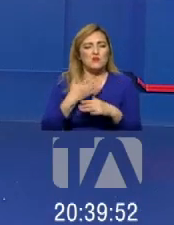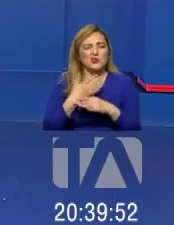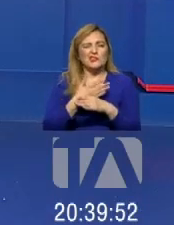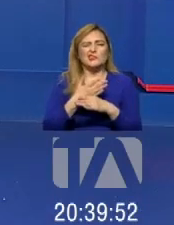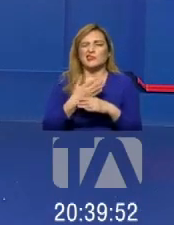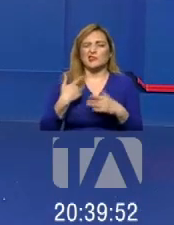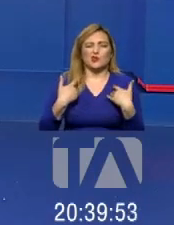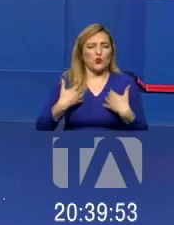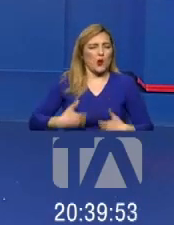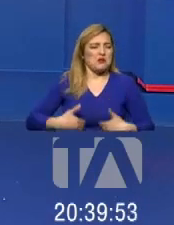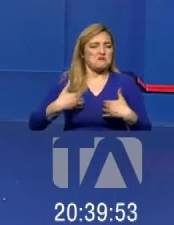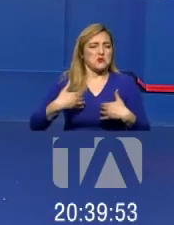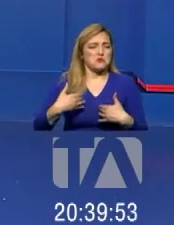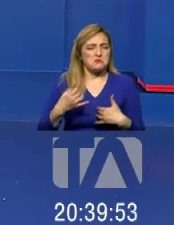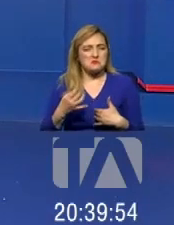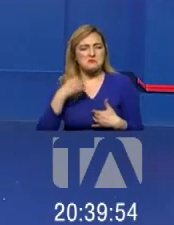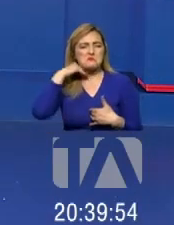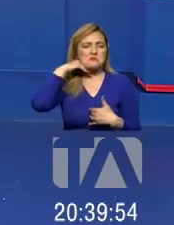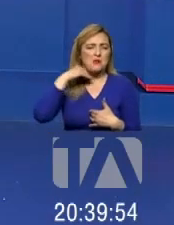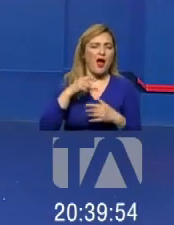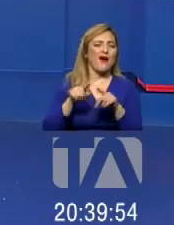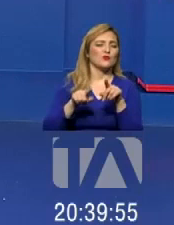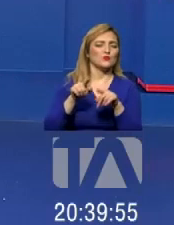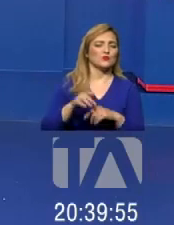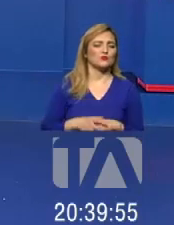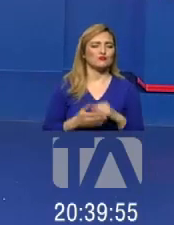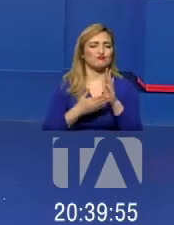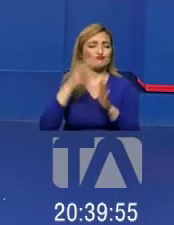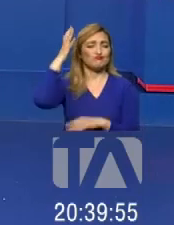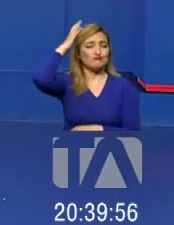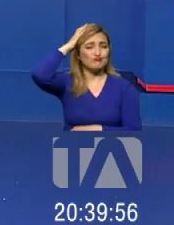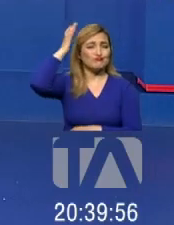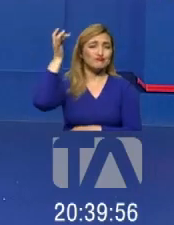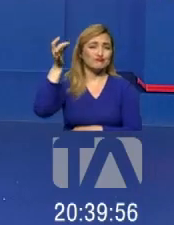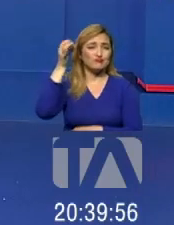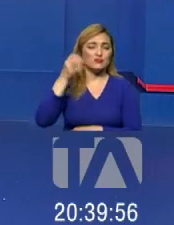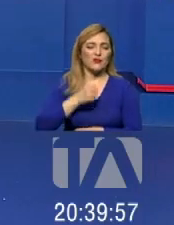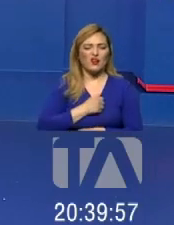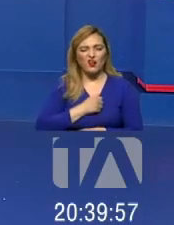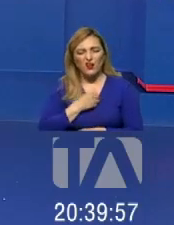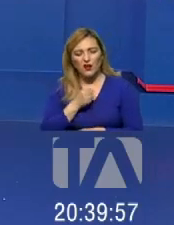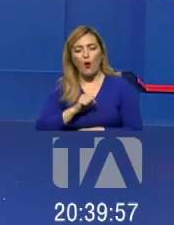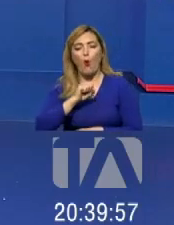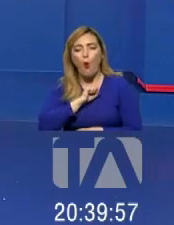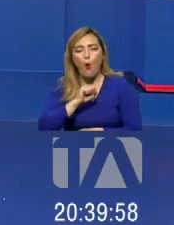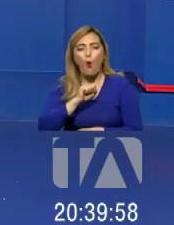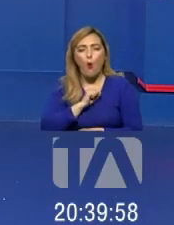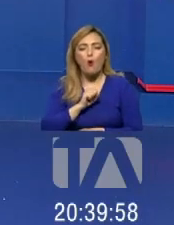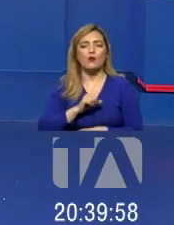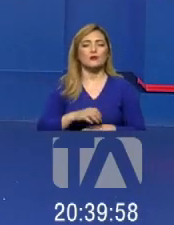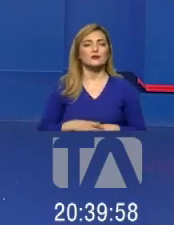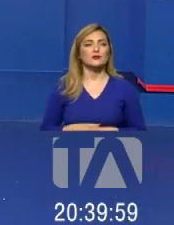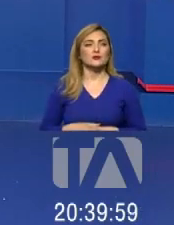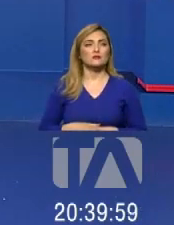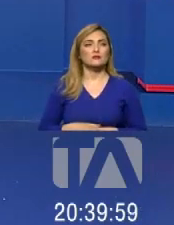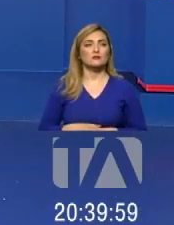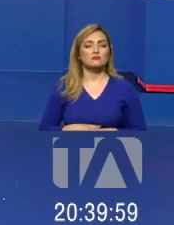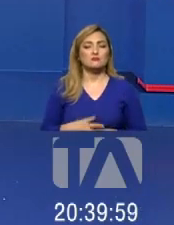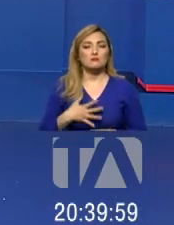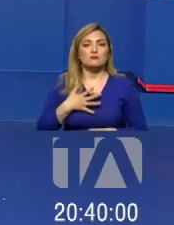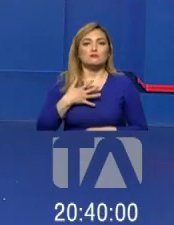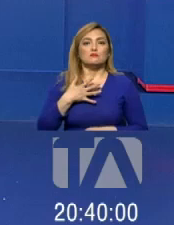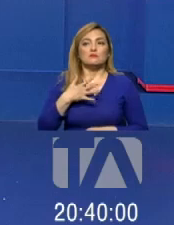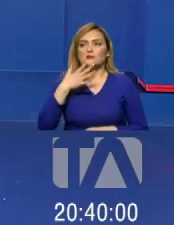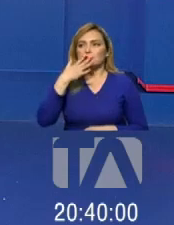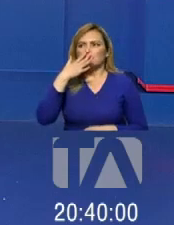molestia. Acordémonos nosotros que el dolor de cabeza, la fatiga, la tos seca y esta disminución en la capacidad